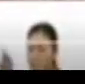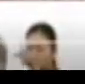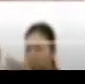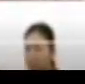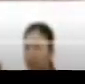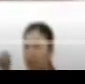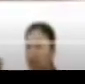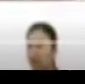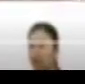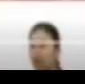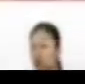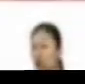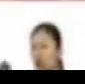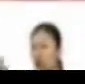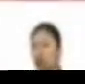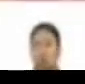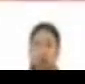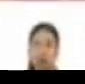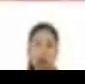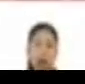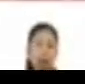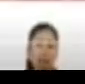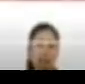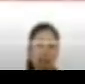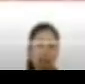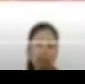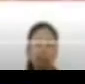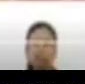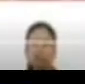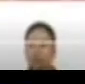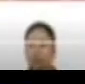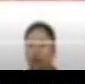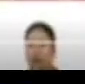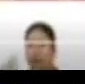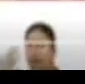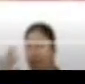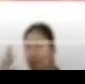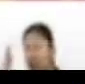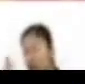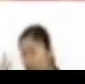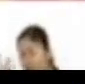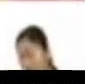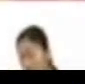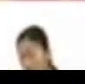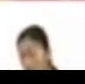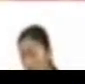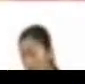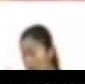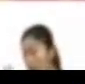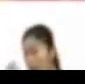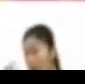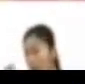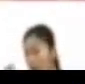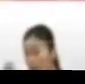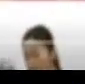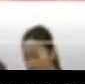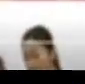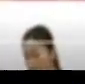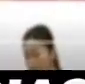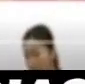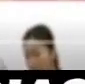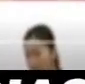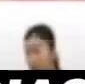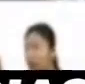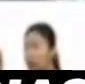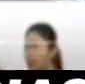Algo tan sencillo y que durante 50 años pedían los habitantes de Iztacalco. Y aquí fue, pues gracias a